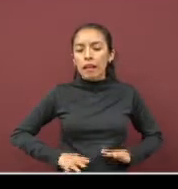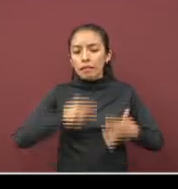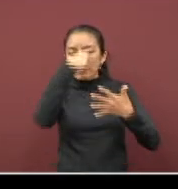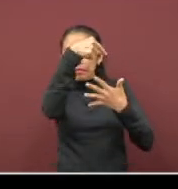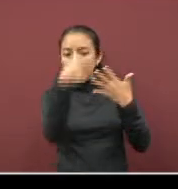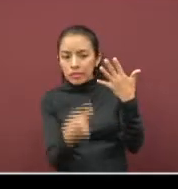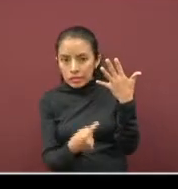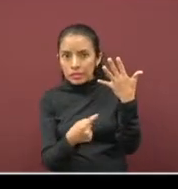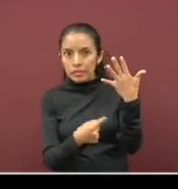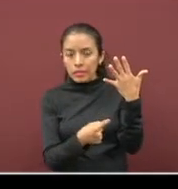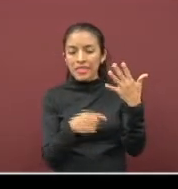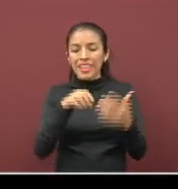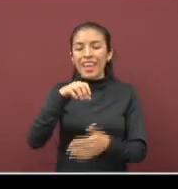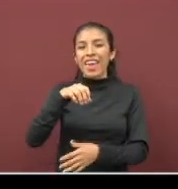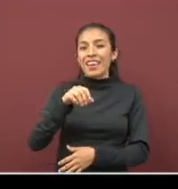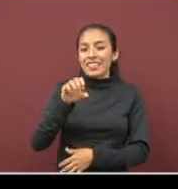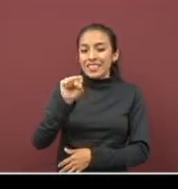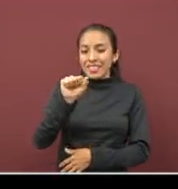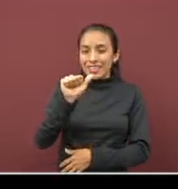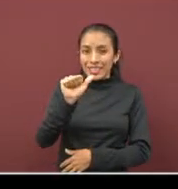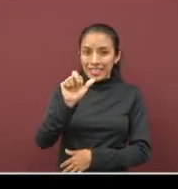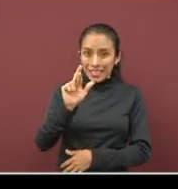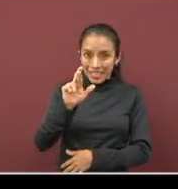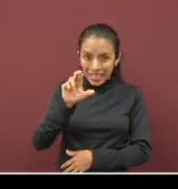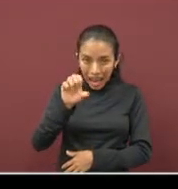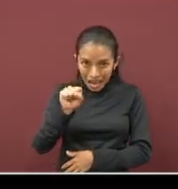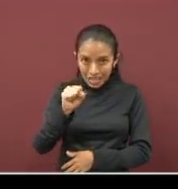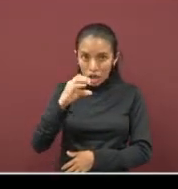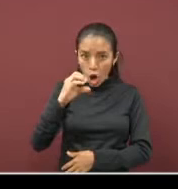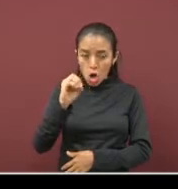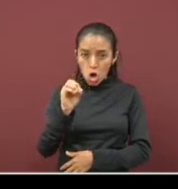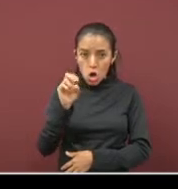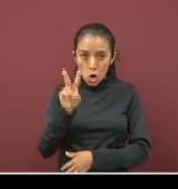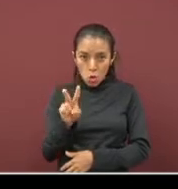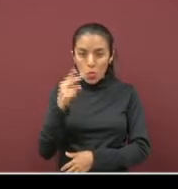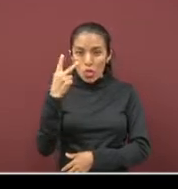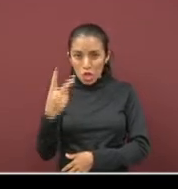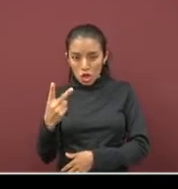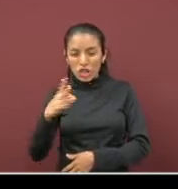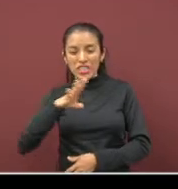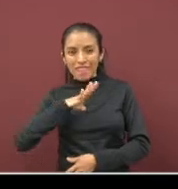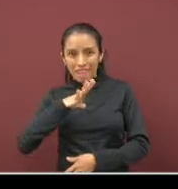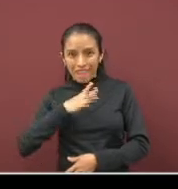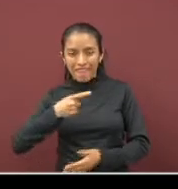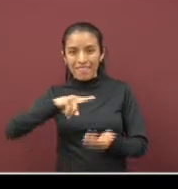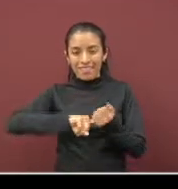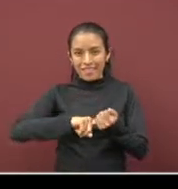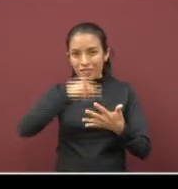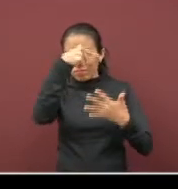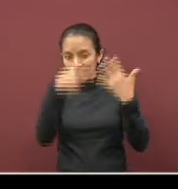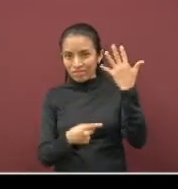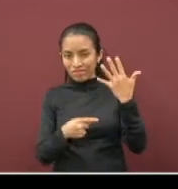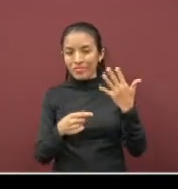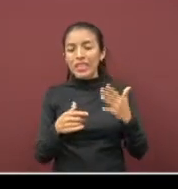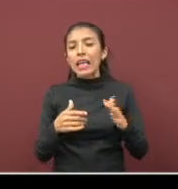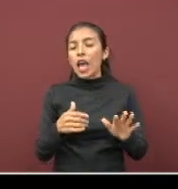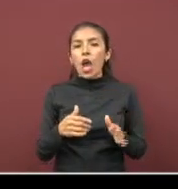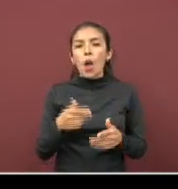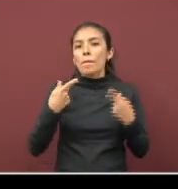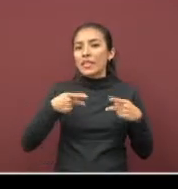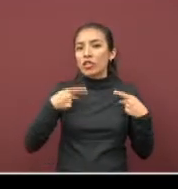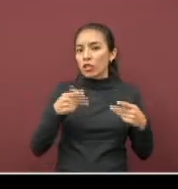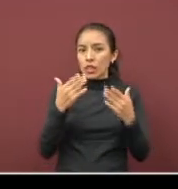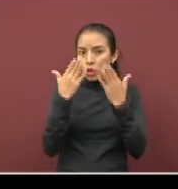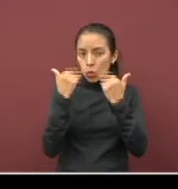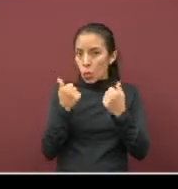que sabes cómo está ocasionando en los pacientes en los casos ambulatorios se pueden manifestar como una gripe